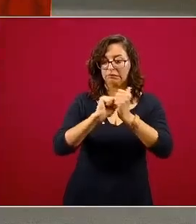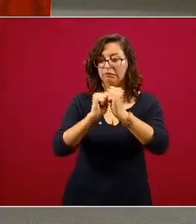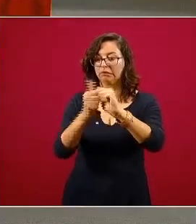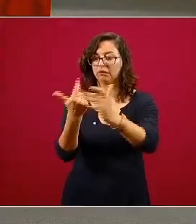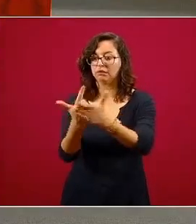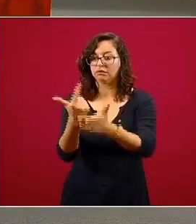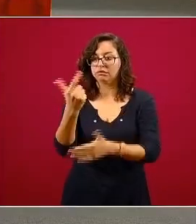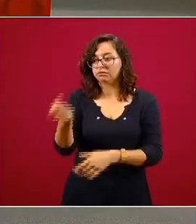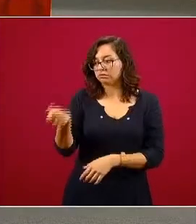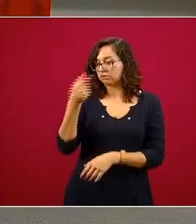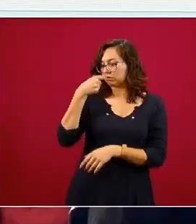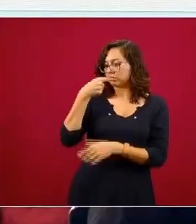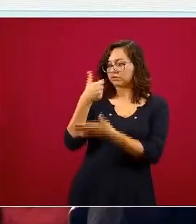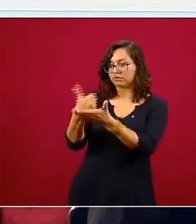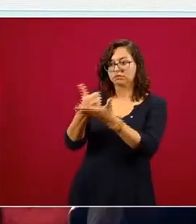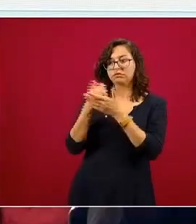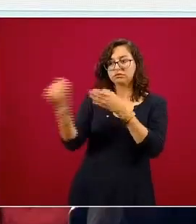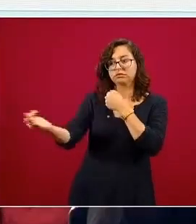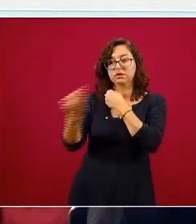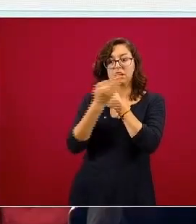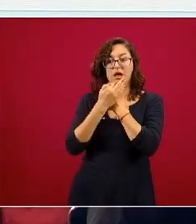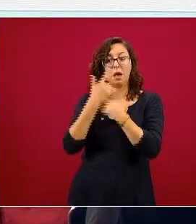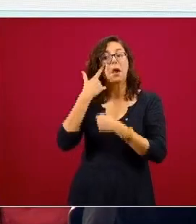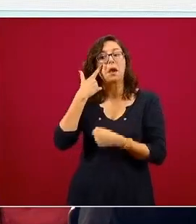al estado grave. La siguiente.